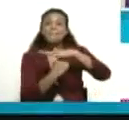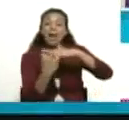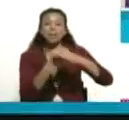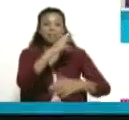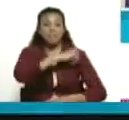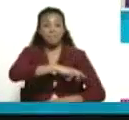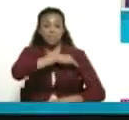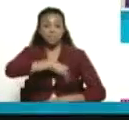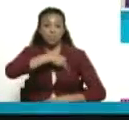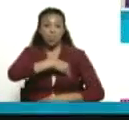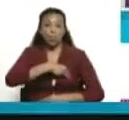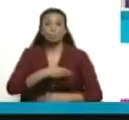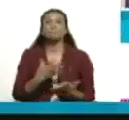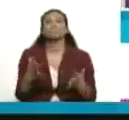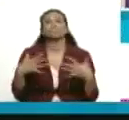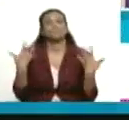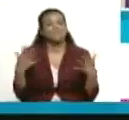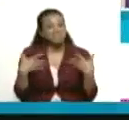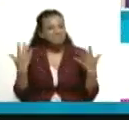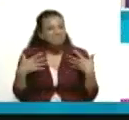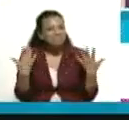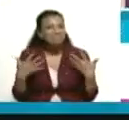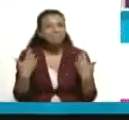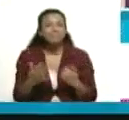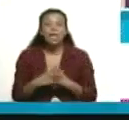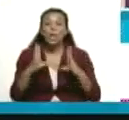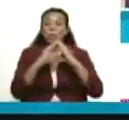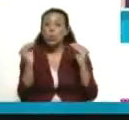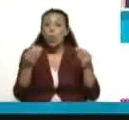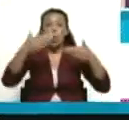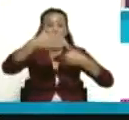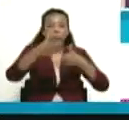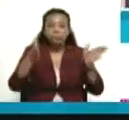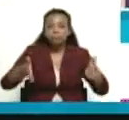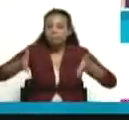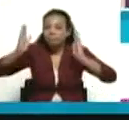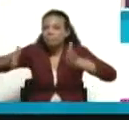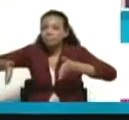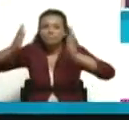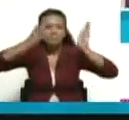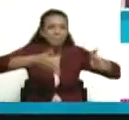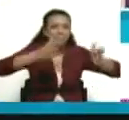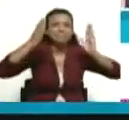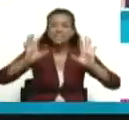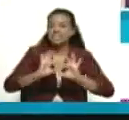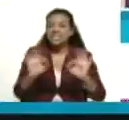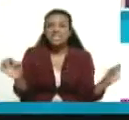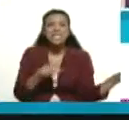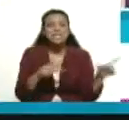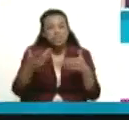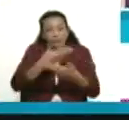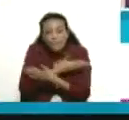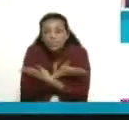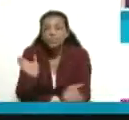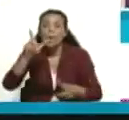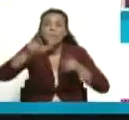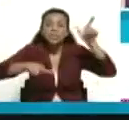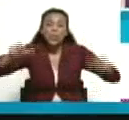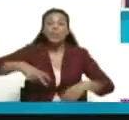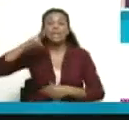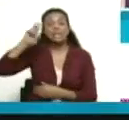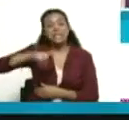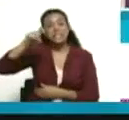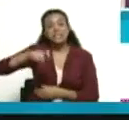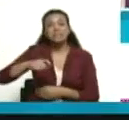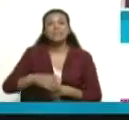Tres bases qué de alegría, misiones vale. Con todo. Qué alegría. Con las todo. Las misiones estén en disposición de la gente. Tres